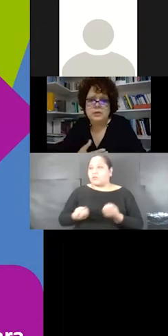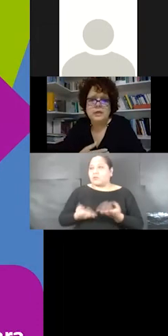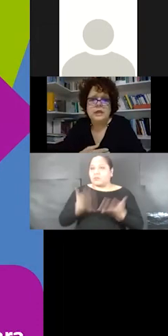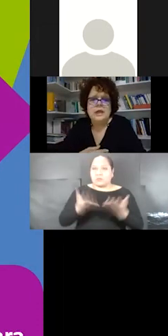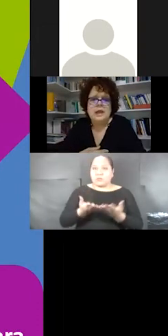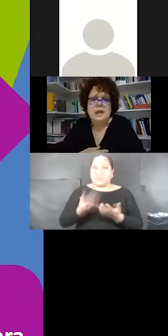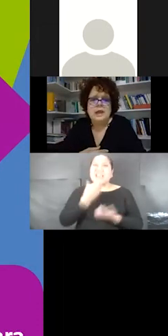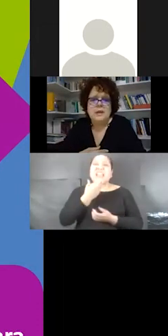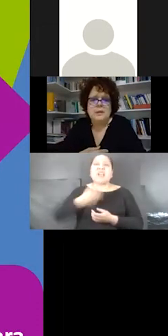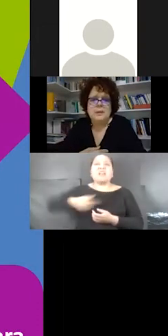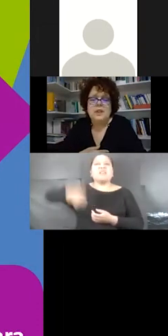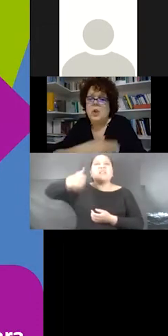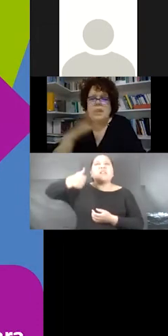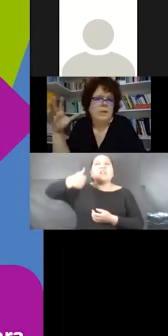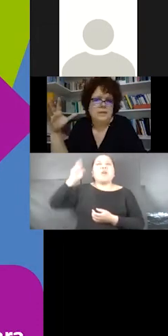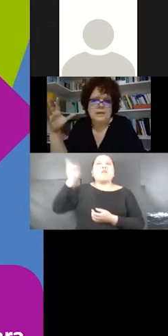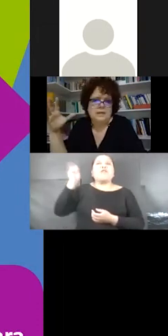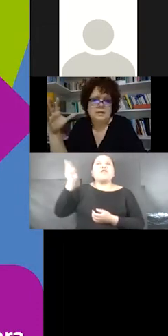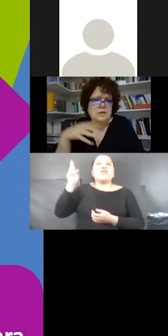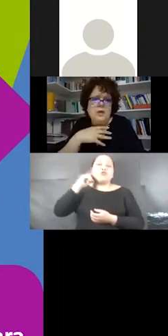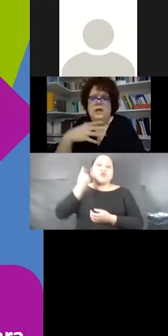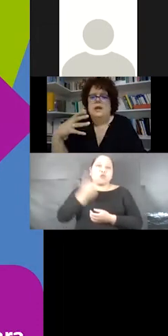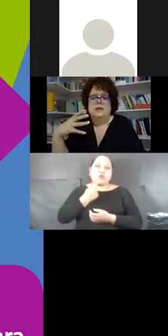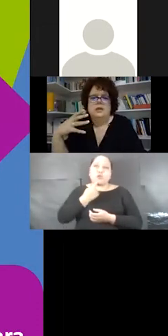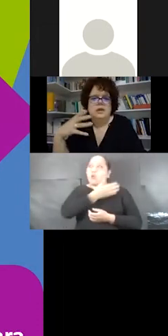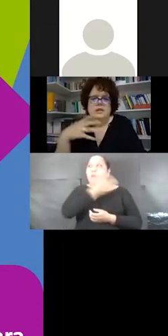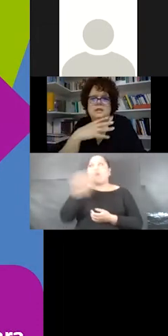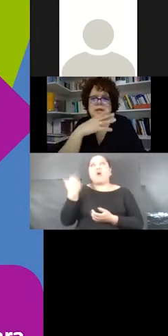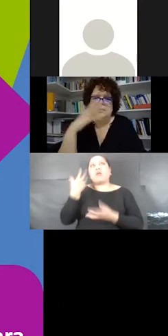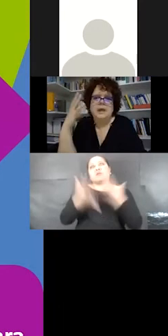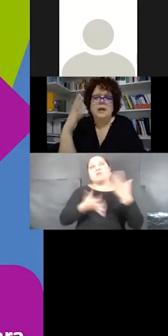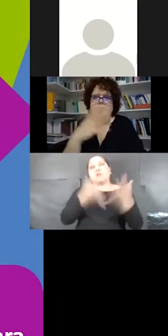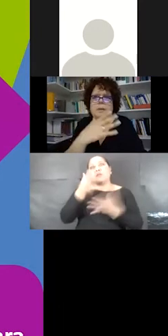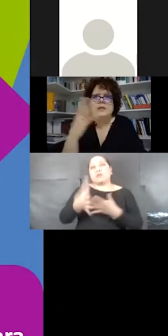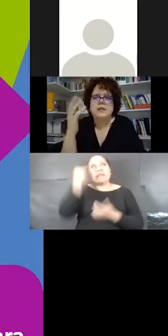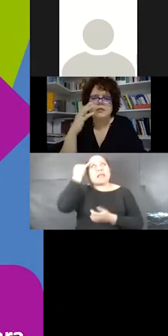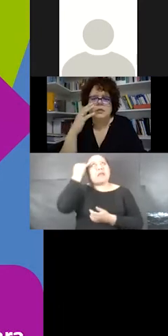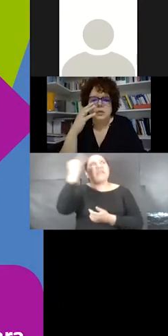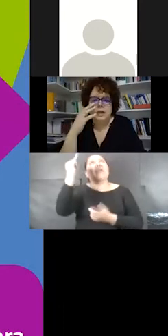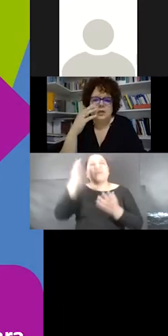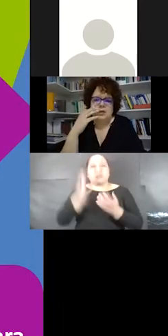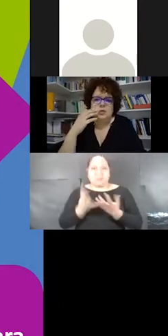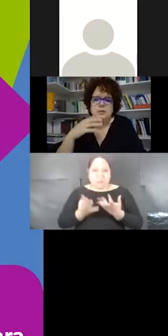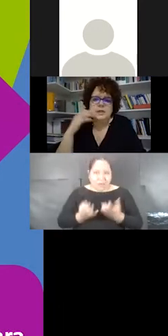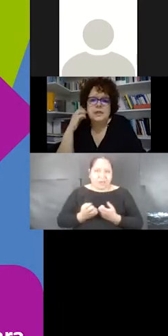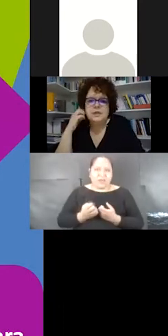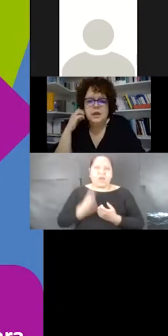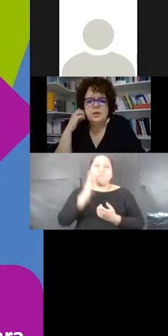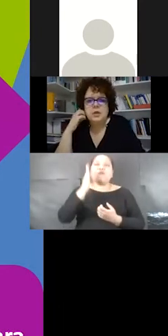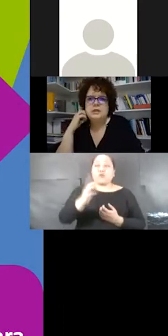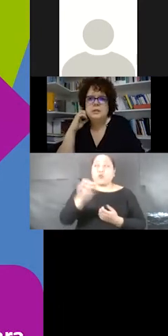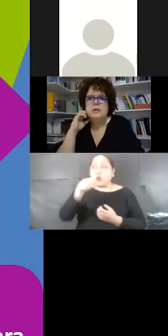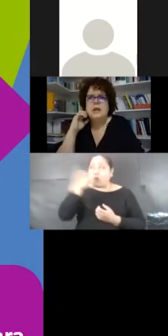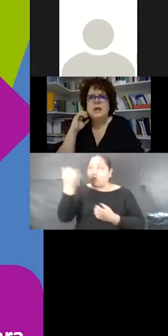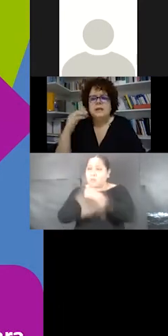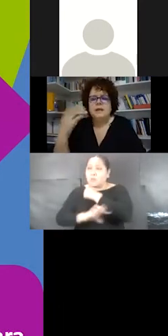sordos, ¿no? Y todo en lengua de señas, ese es lo ideal, ¿no? Y lo que se ve en otros países que ha funcionado, ¿no? Entonces, mientras tanto, ¿qué cosa es